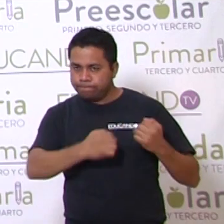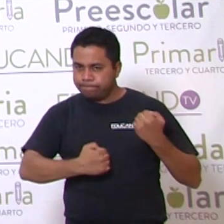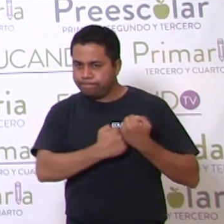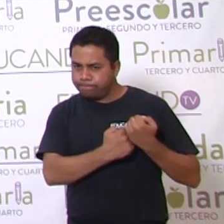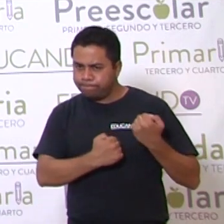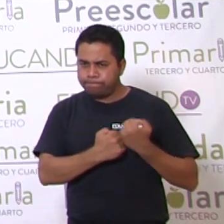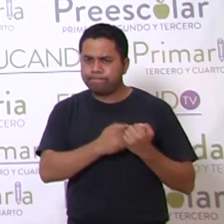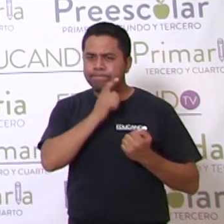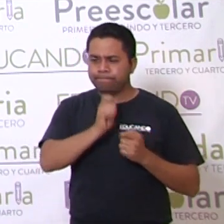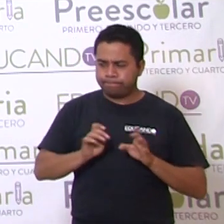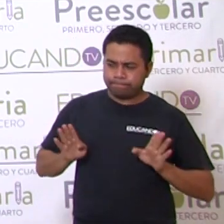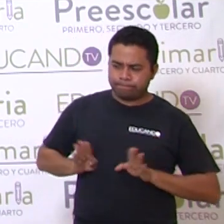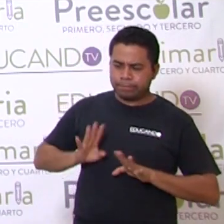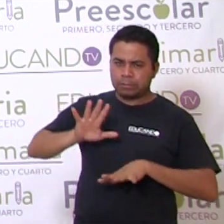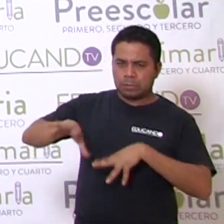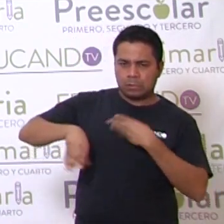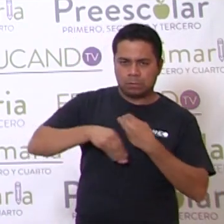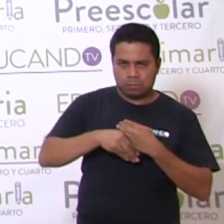sustantivo, ¿correcto?